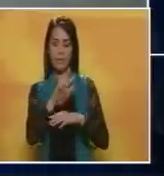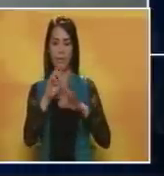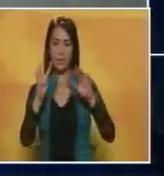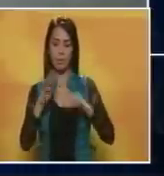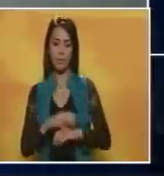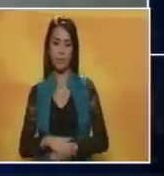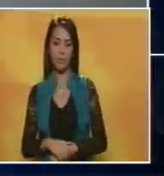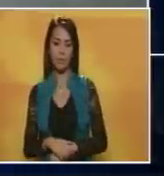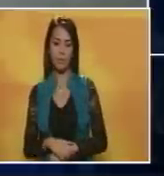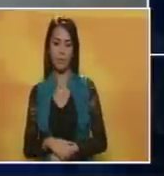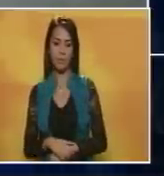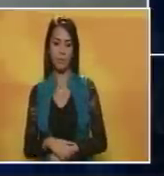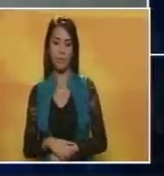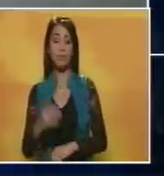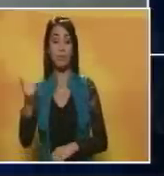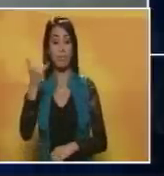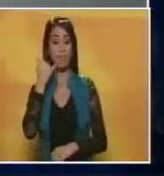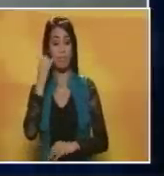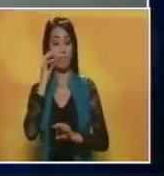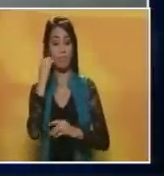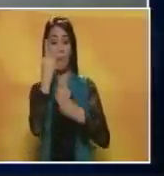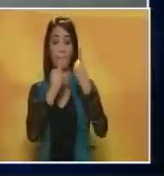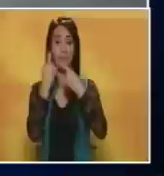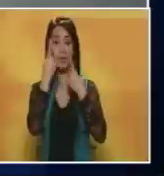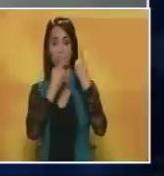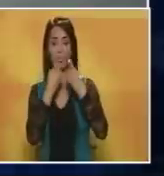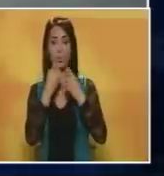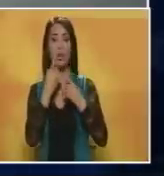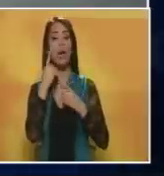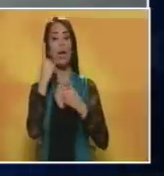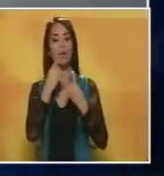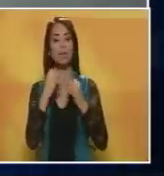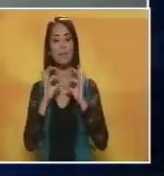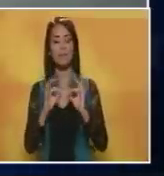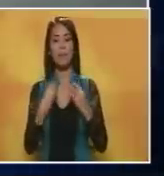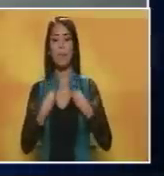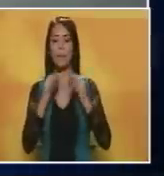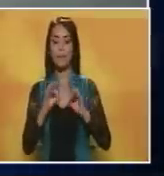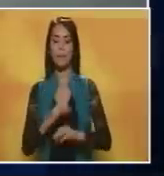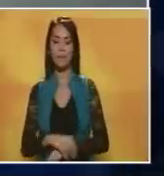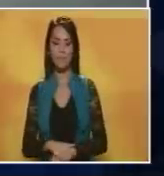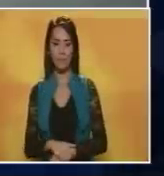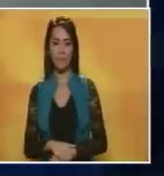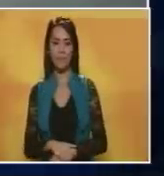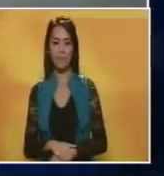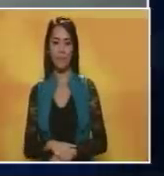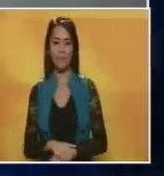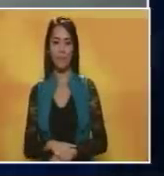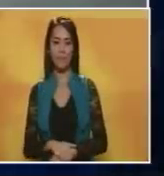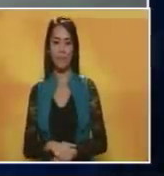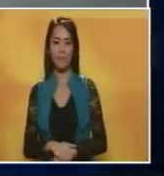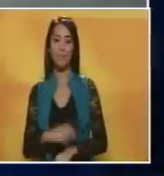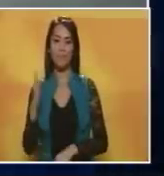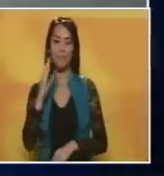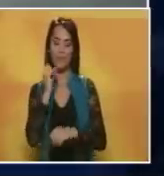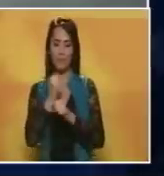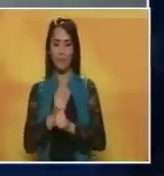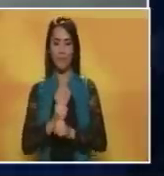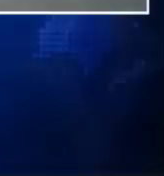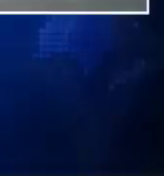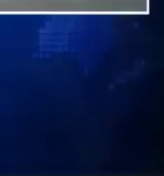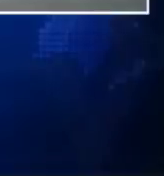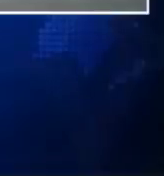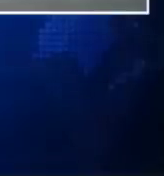18 45 recibiremos todas las preguntas y la formularemos en vivo y directo ya está todo listo así que en minutos estaremos